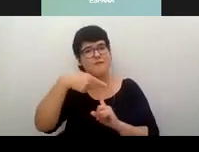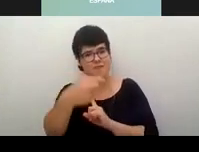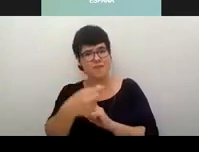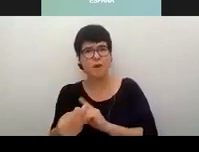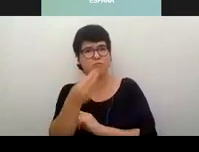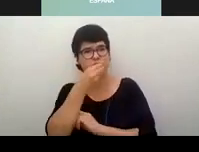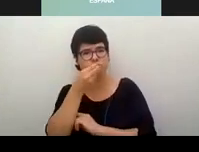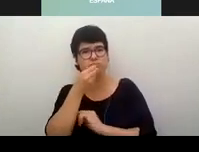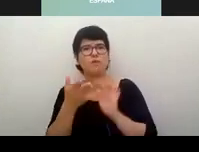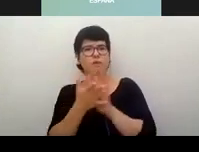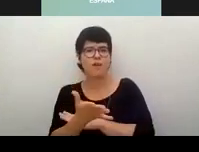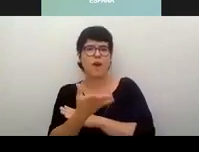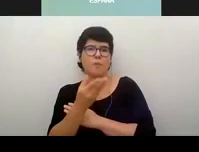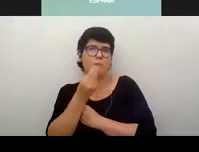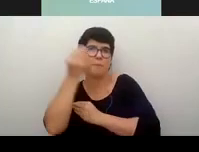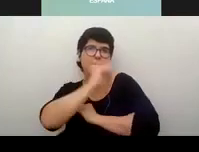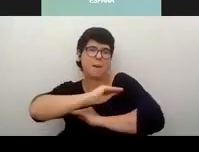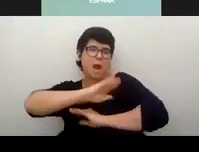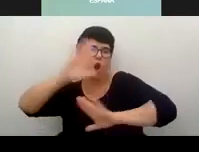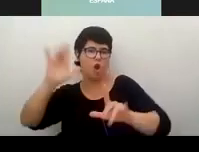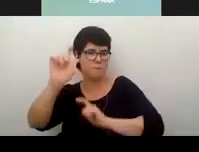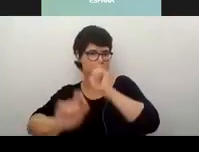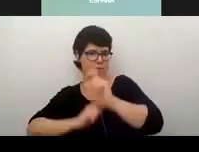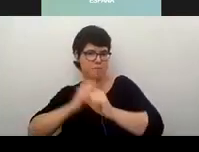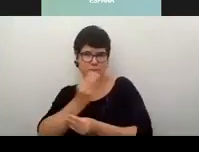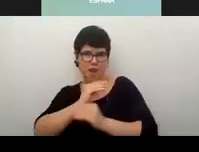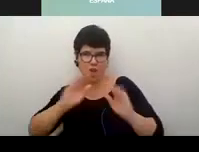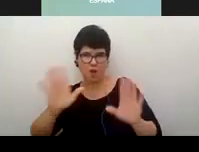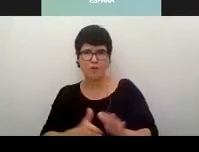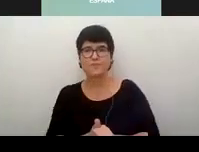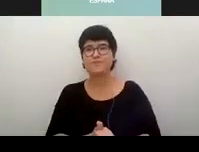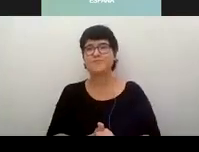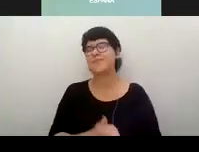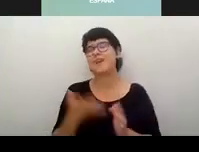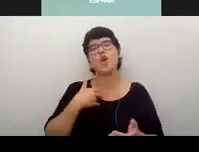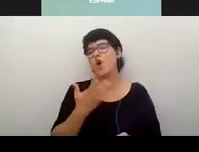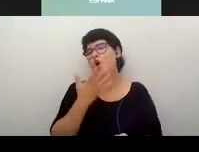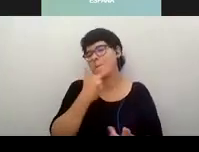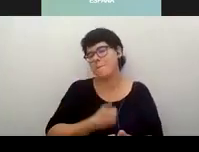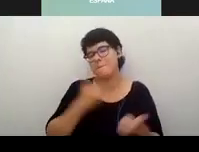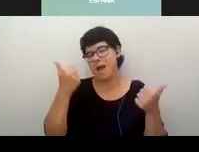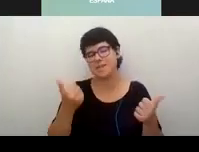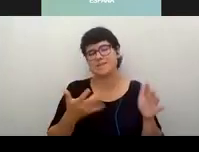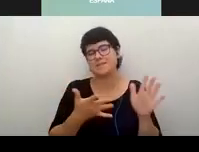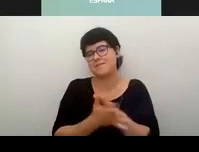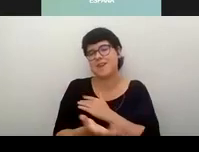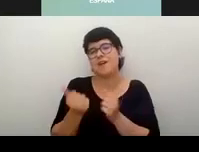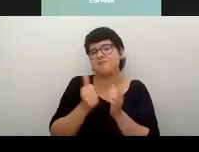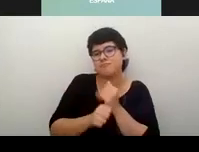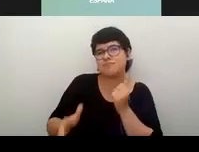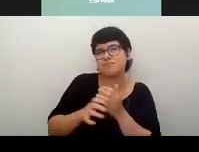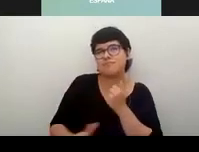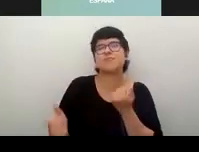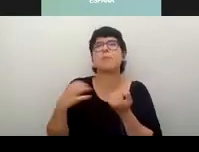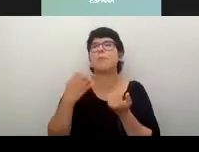es quizás la más conocida, ¿no? Siempre que nos cuesta ir al lavabo, pues utilizamos ciruelas, lino, por ejemplo, semillas